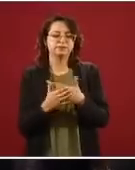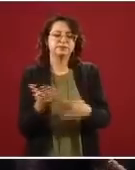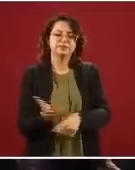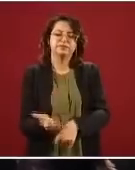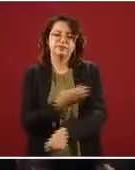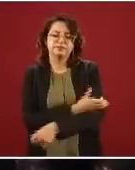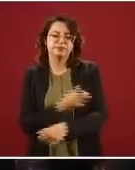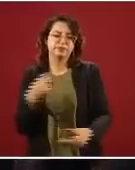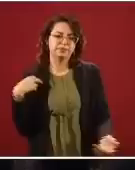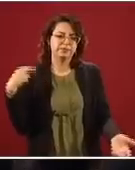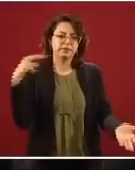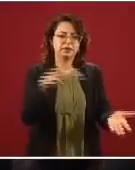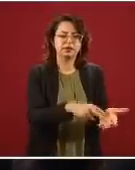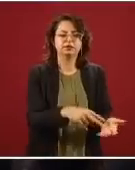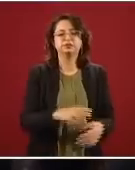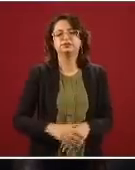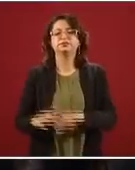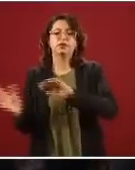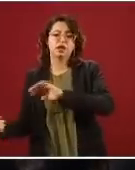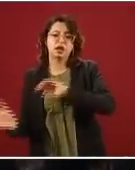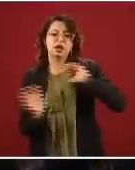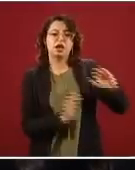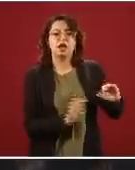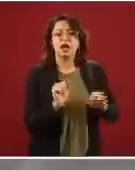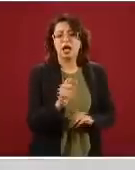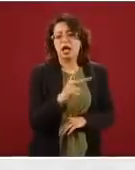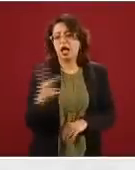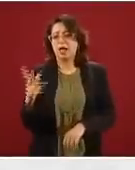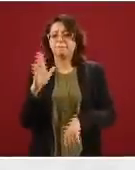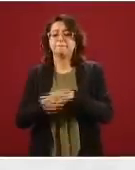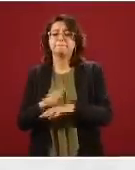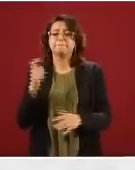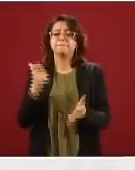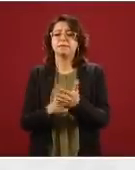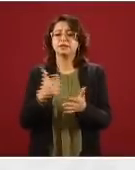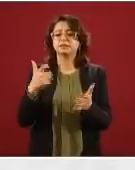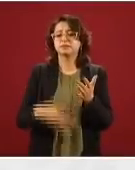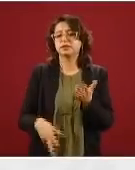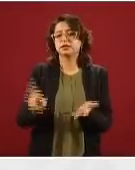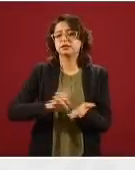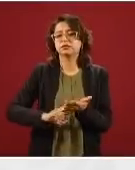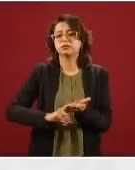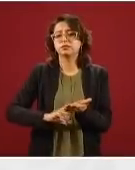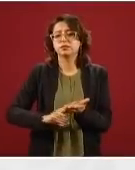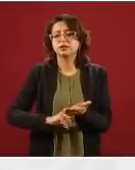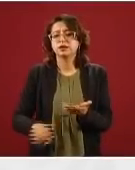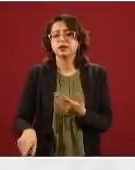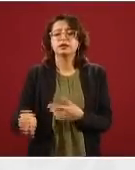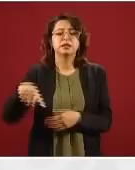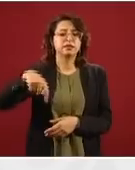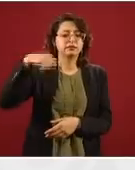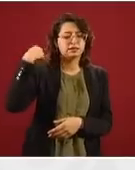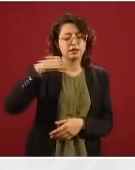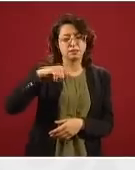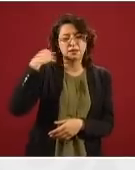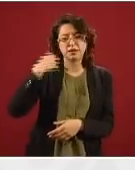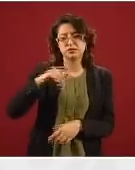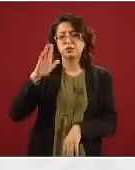más bajo en la app, que no tome en cuenta el margen, 17.89 en Centro Tabasco para la regular y la más